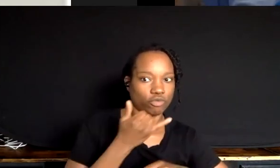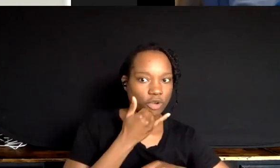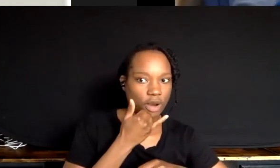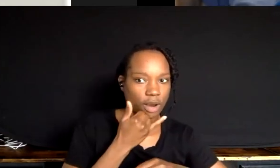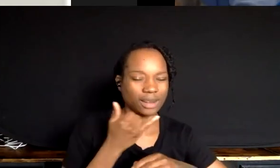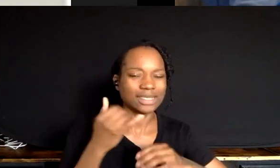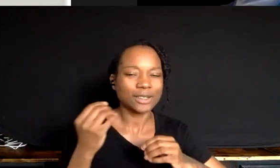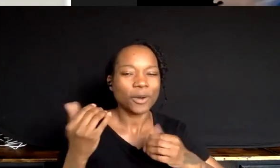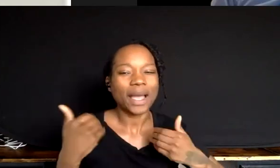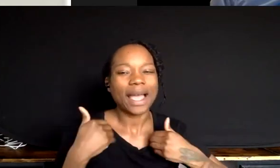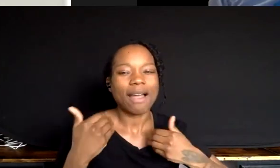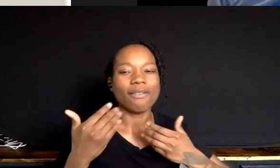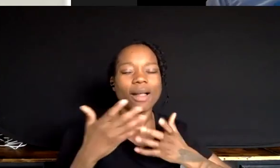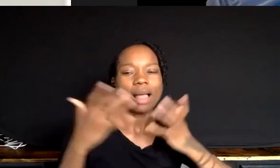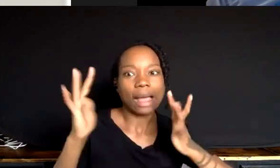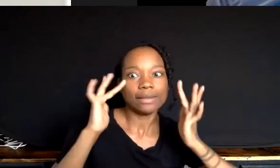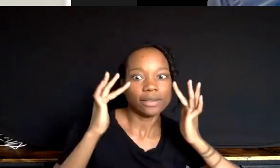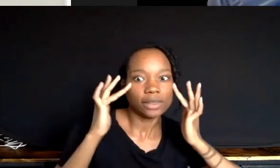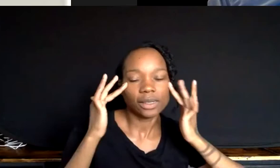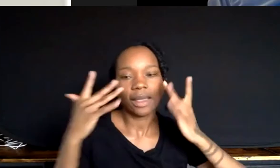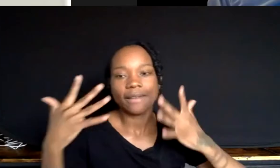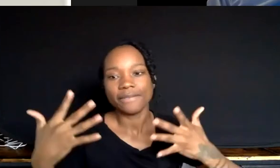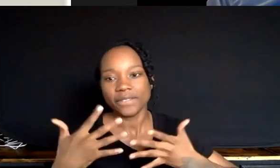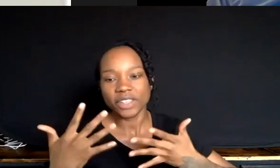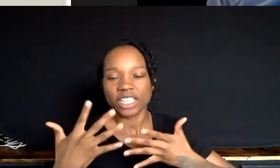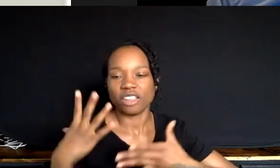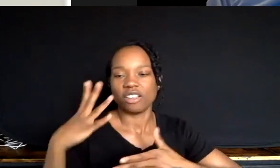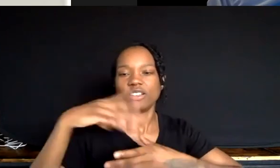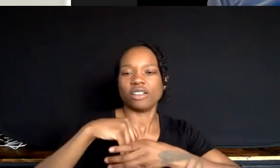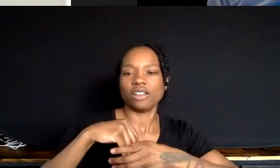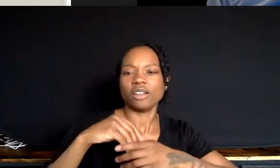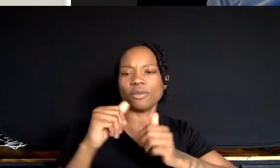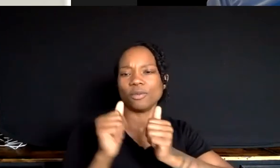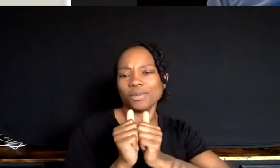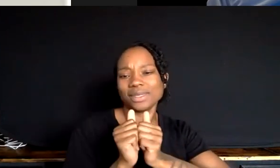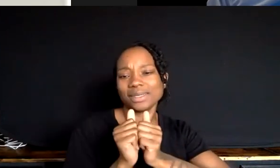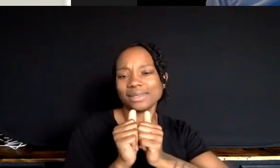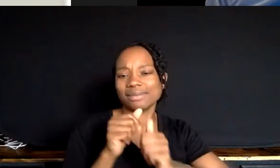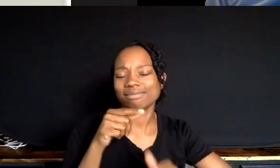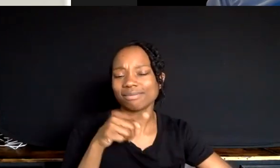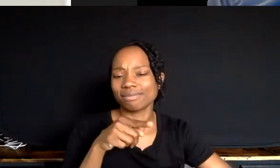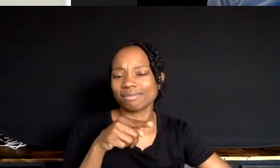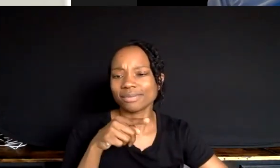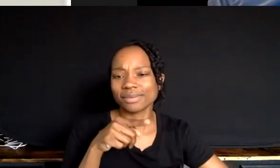mal, o siente algo mal, aunque tú no lo has hecho, o sea, hay un temor